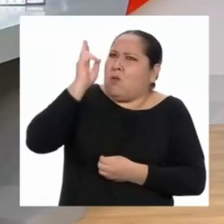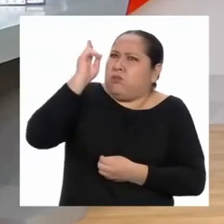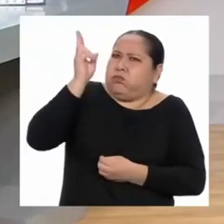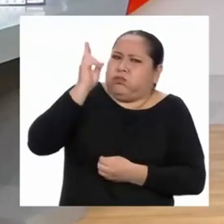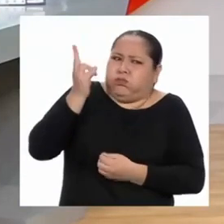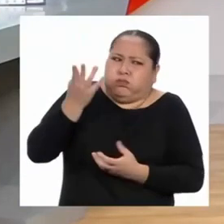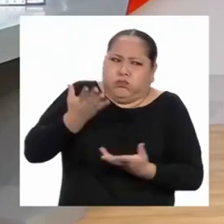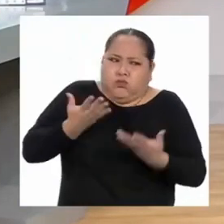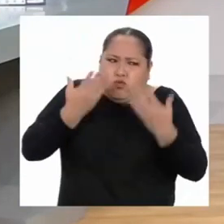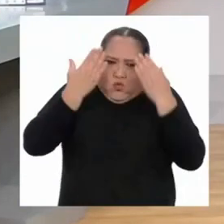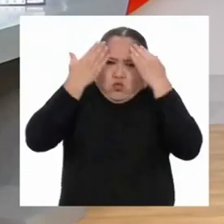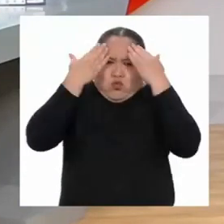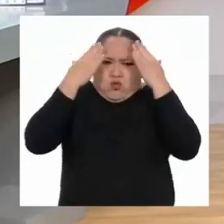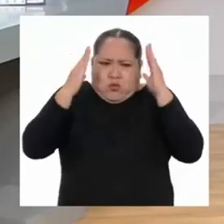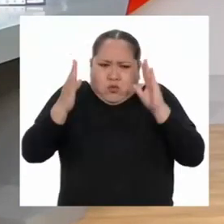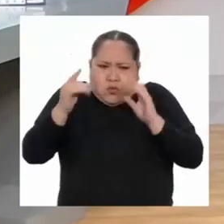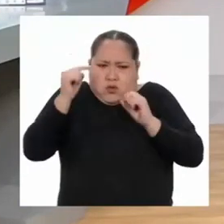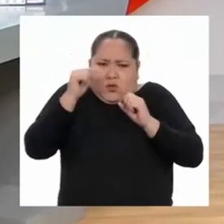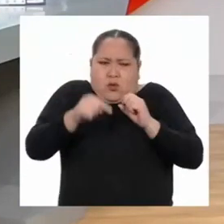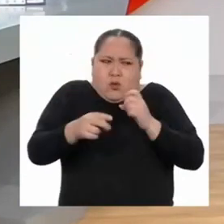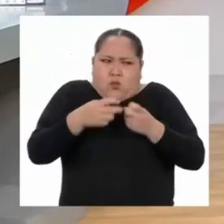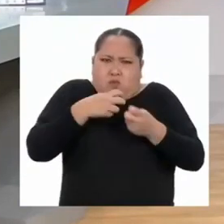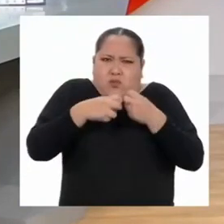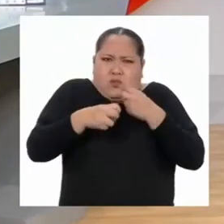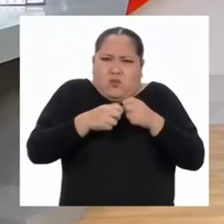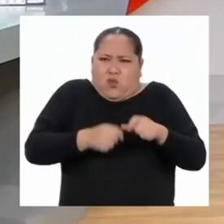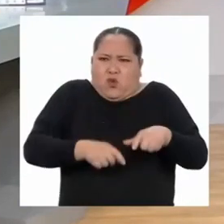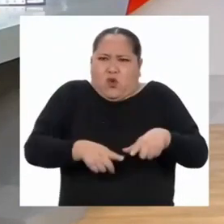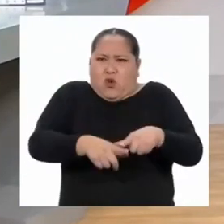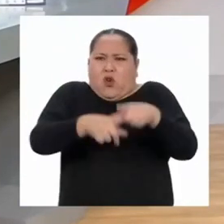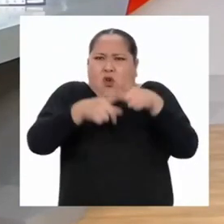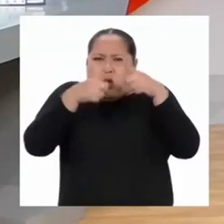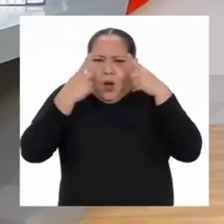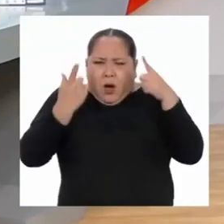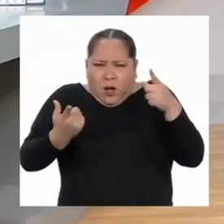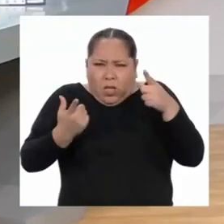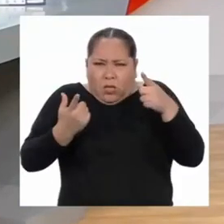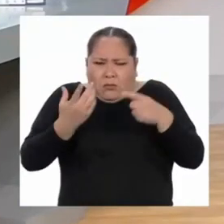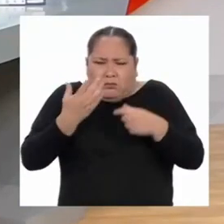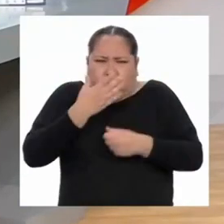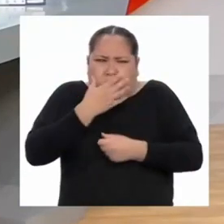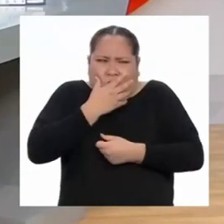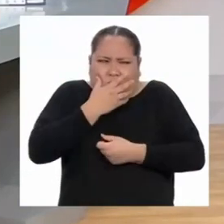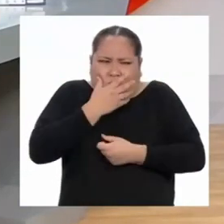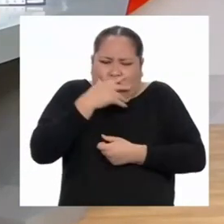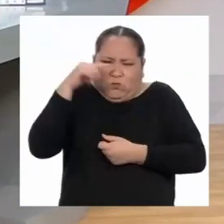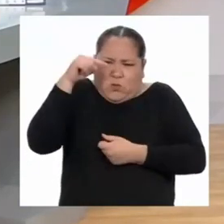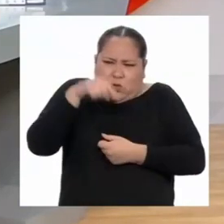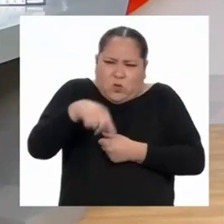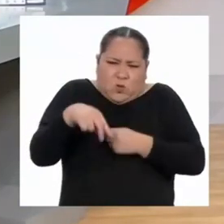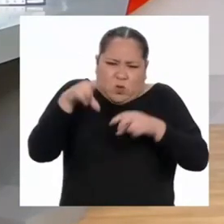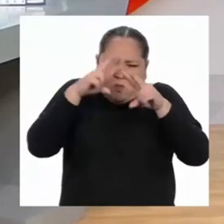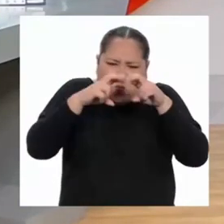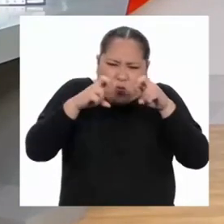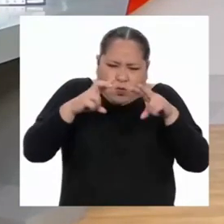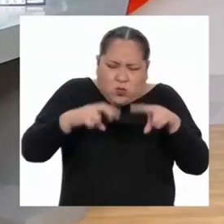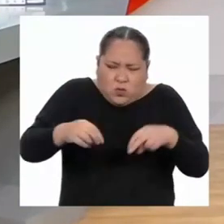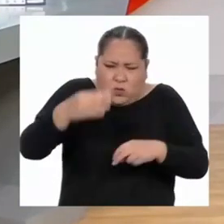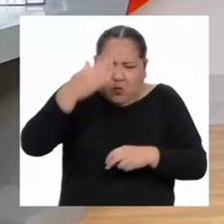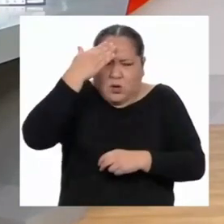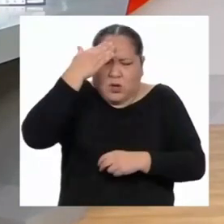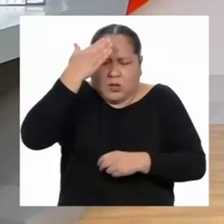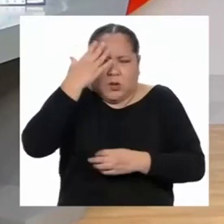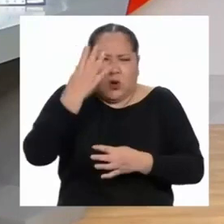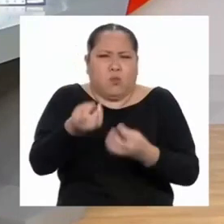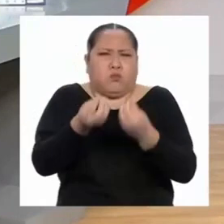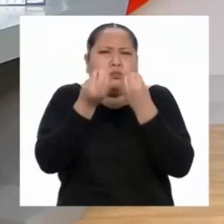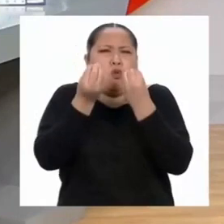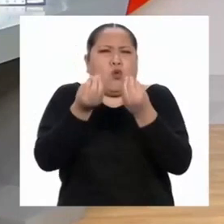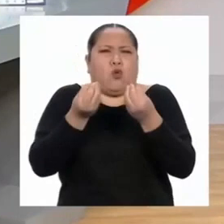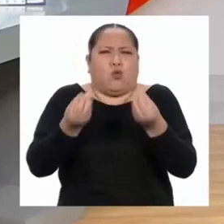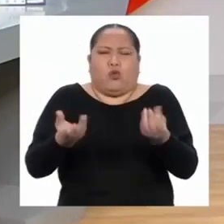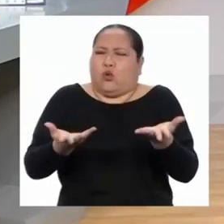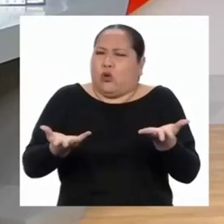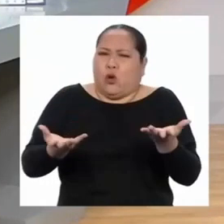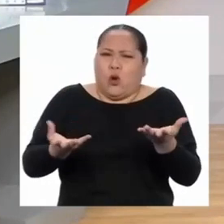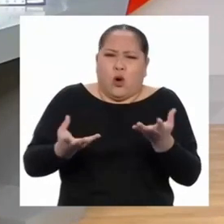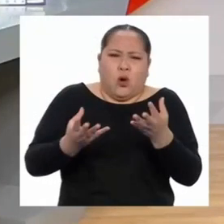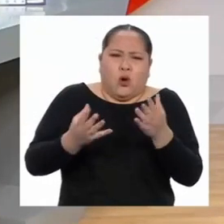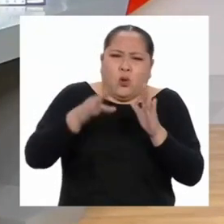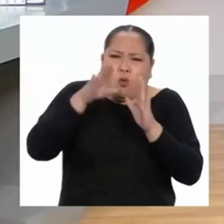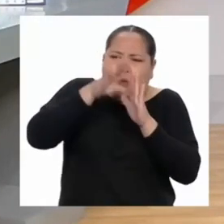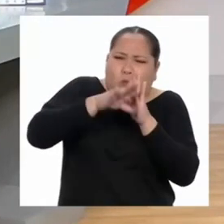que el asunto era tan grave. Entonces, nuestra investigación para saber por qué existen